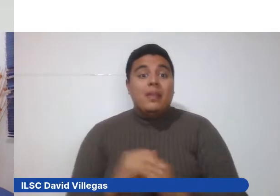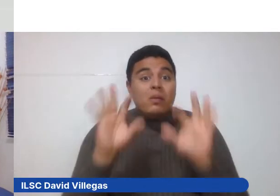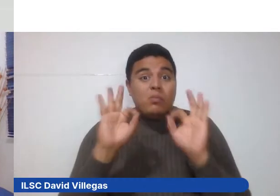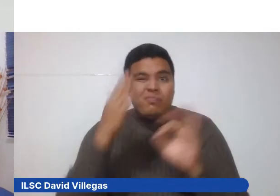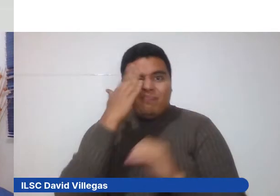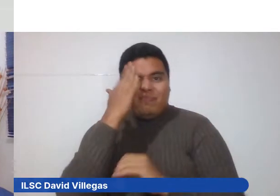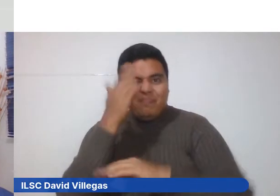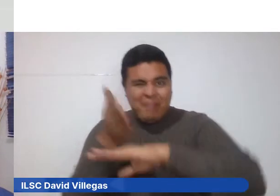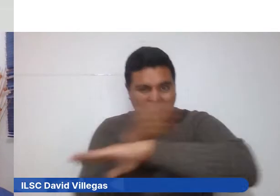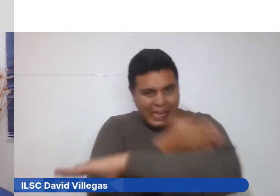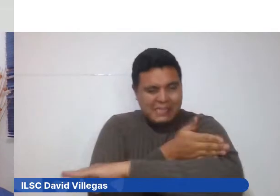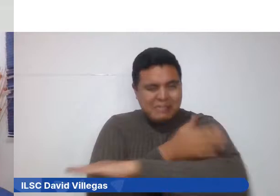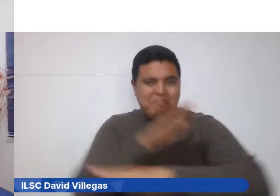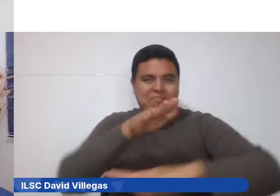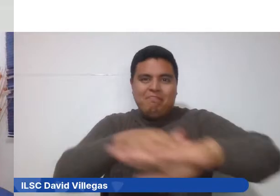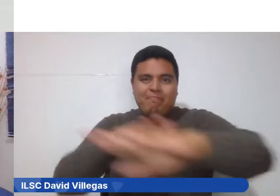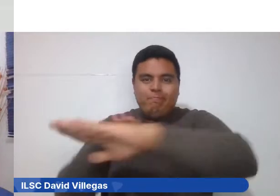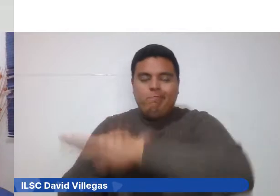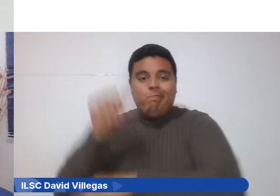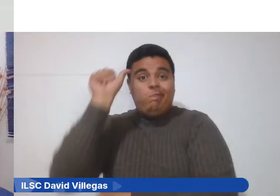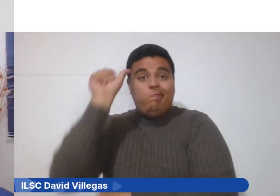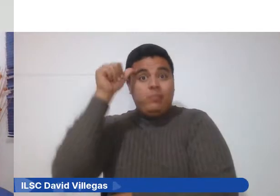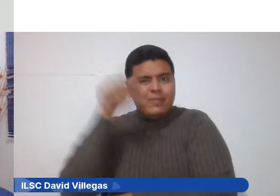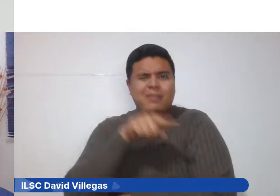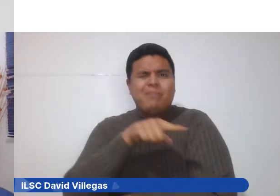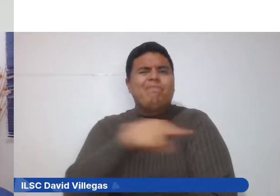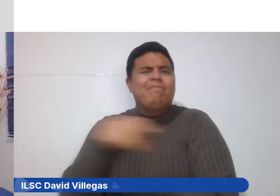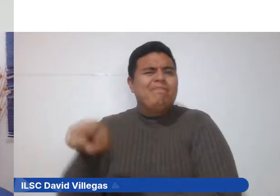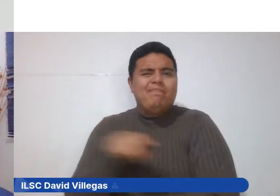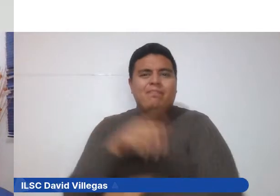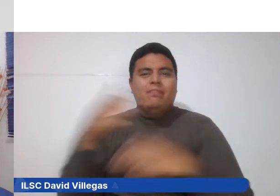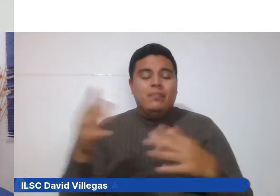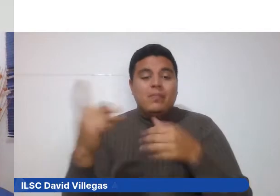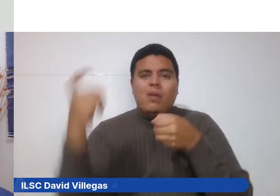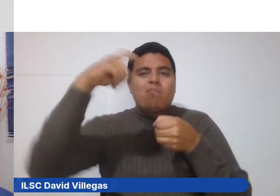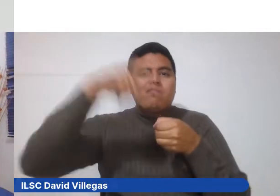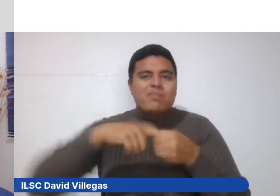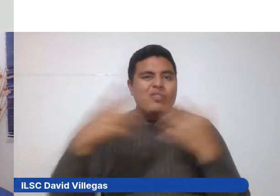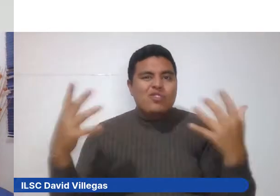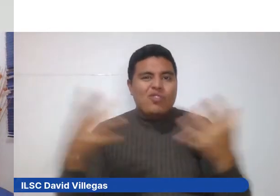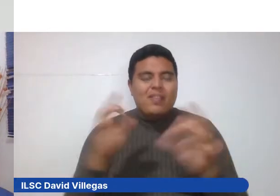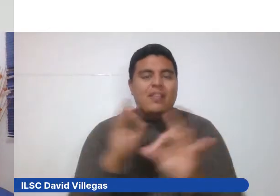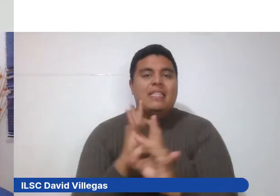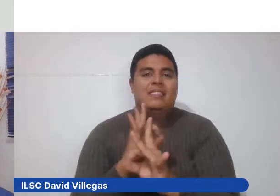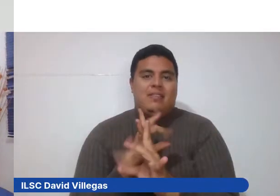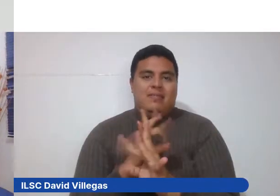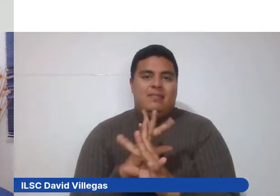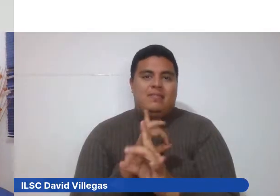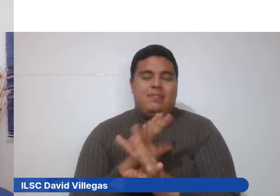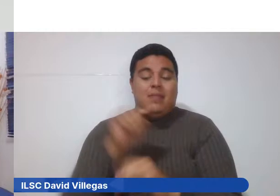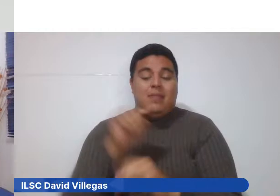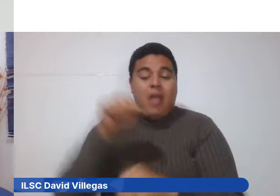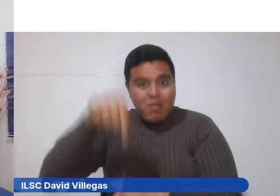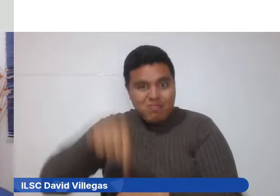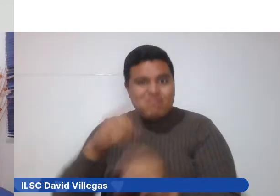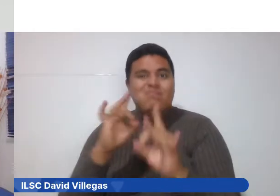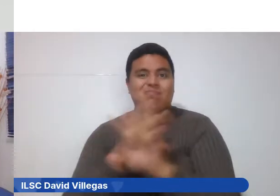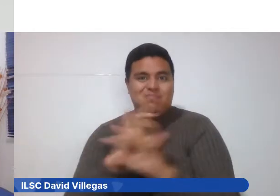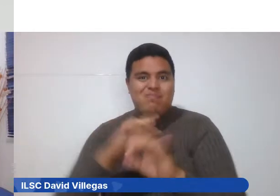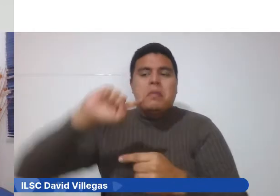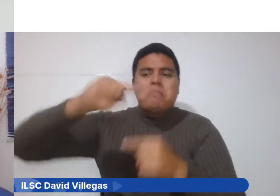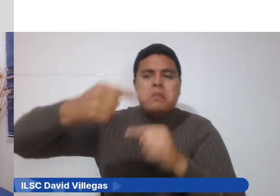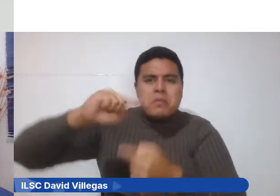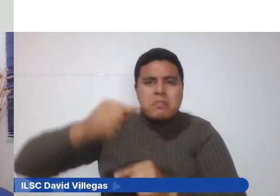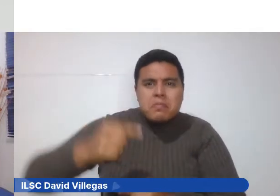nuestro programa, también para recordarles para que ingresen a nuestro chat y también participen y nos cuenten desde qué institución educativa se